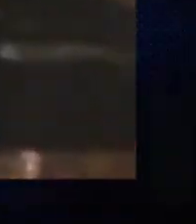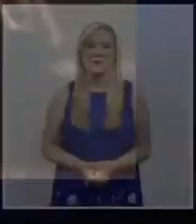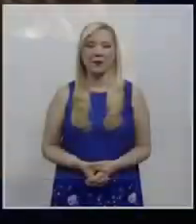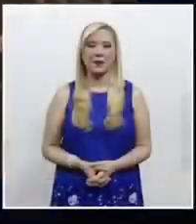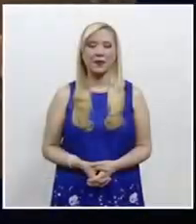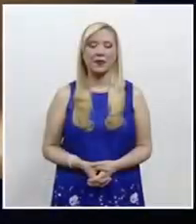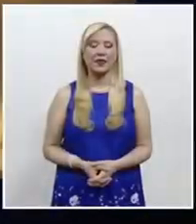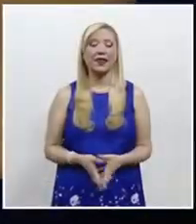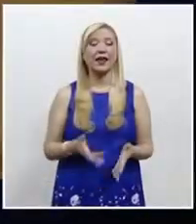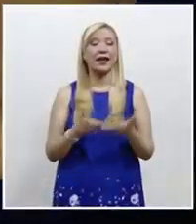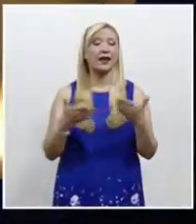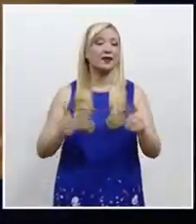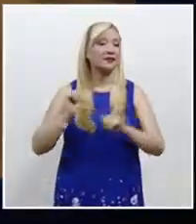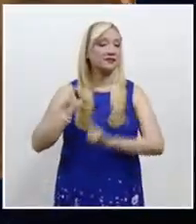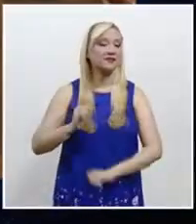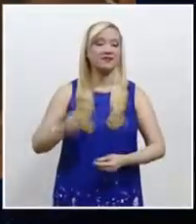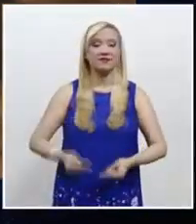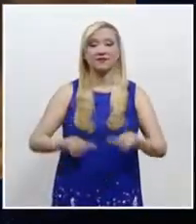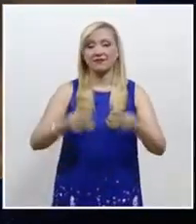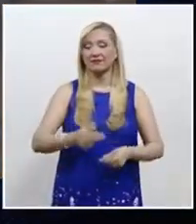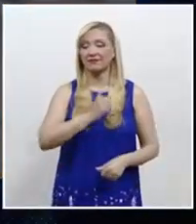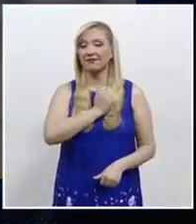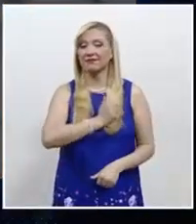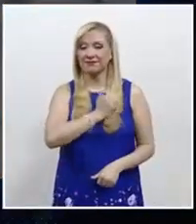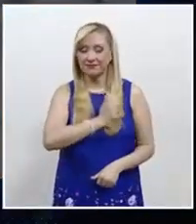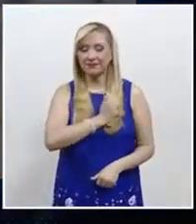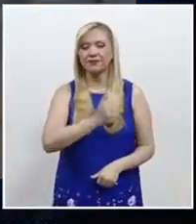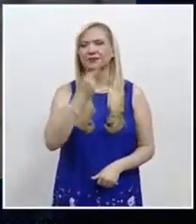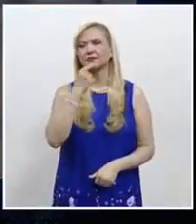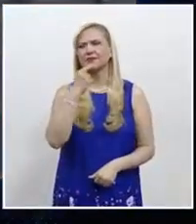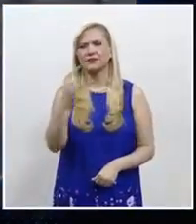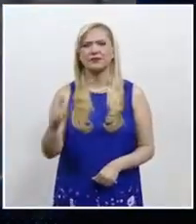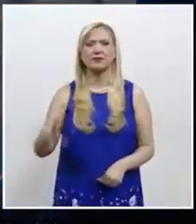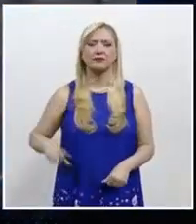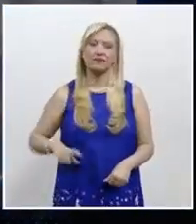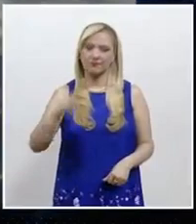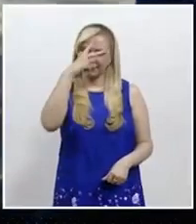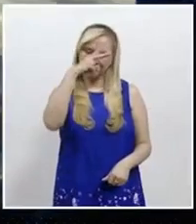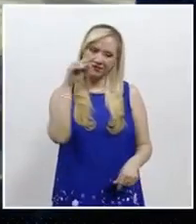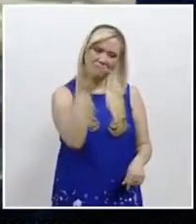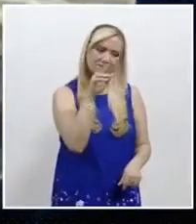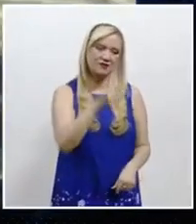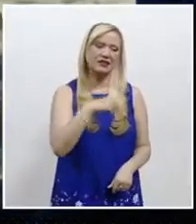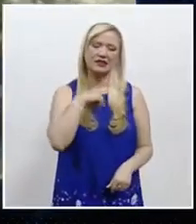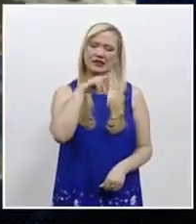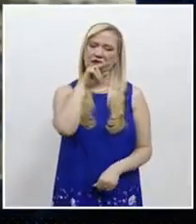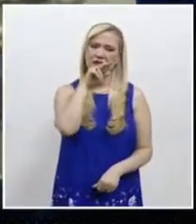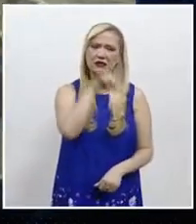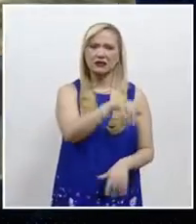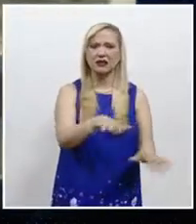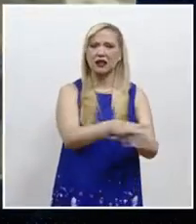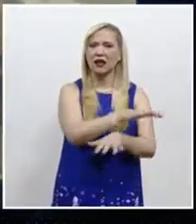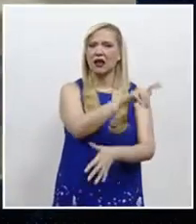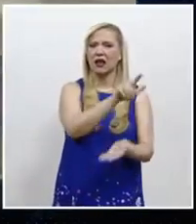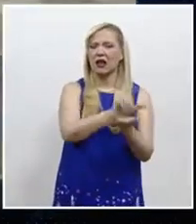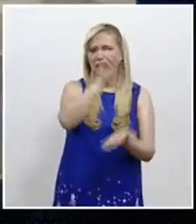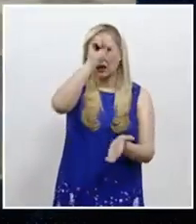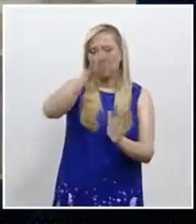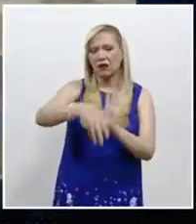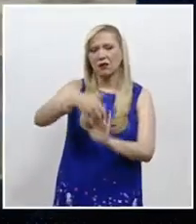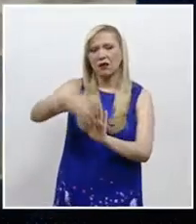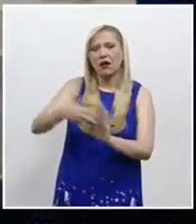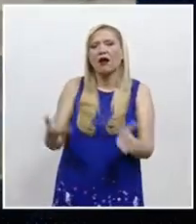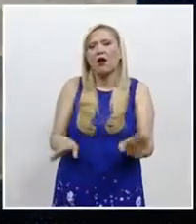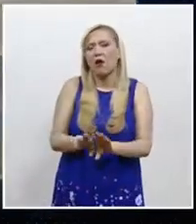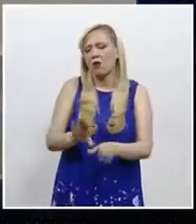La ministra de Comercio Internacional de Canadá, Mary Eng, expresó al gobierno mexicano sus preocupaciones por las reformas en materia de industria